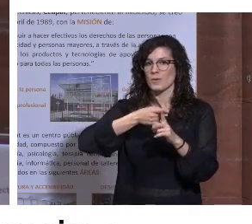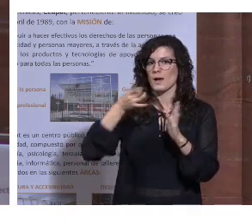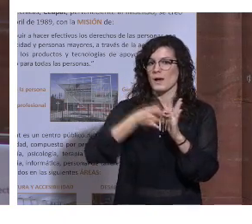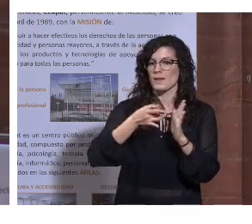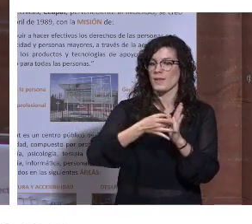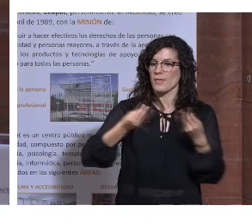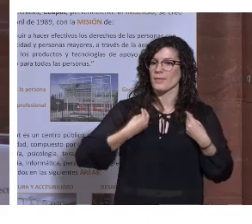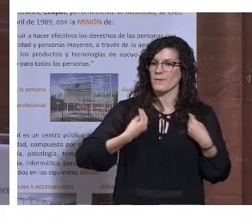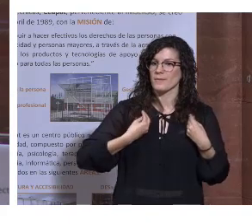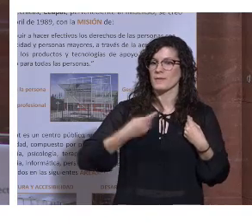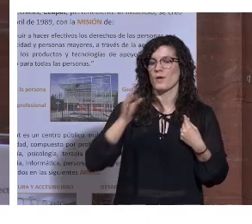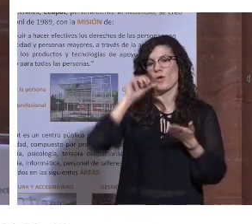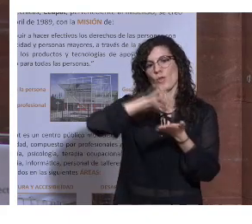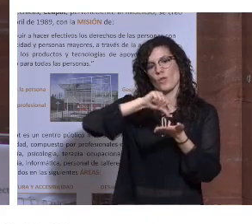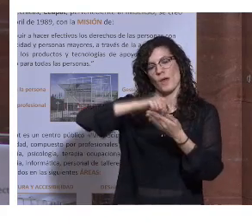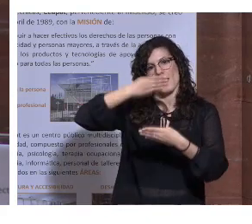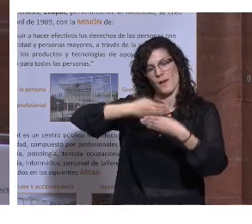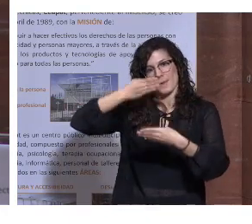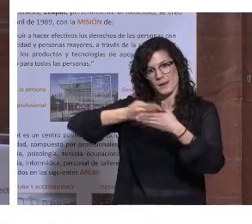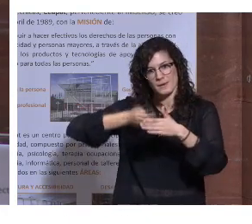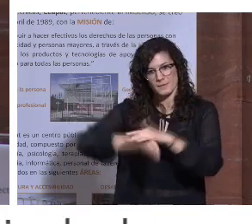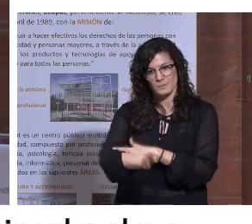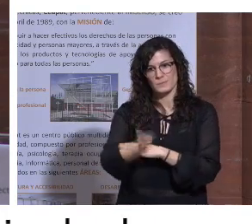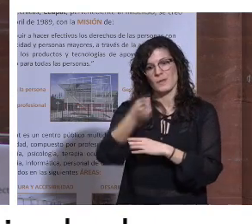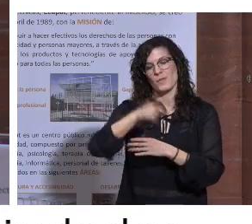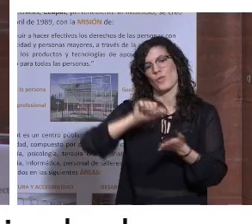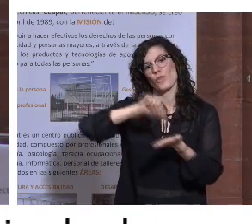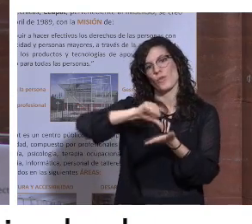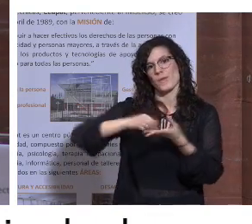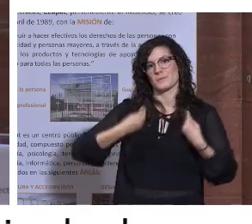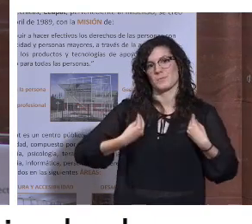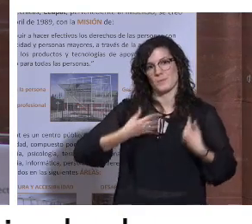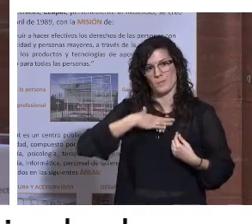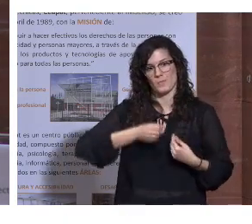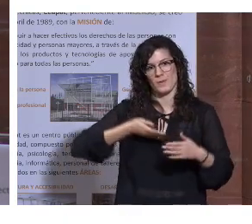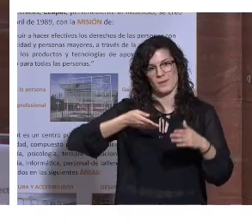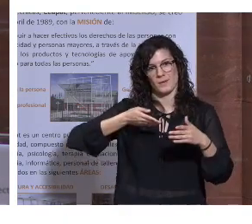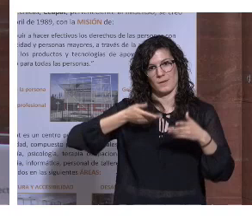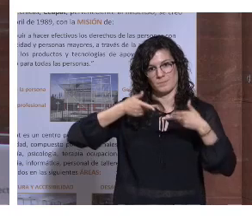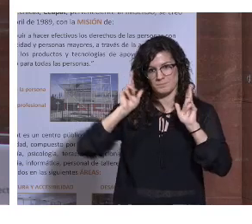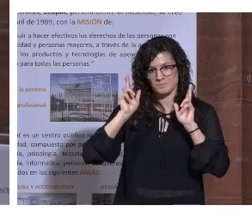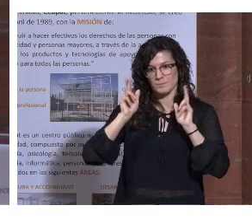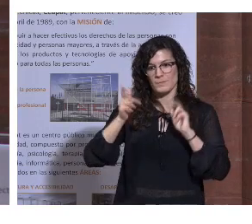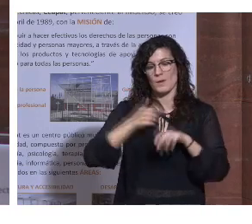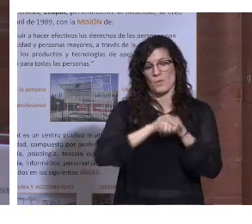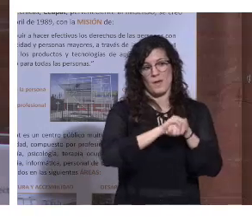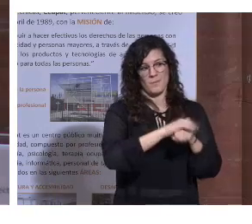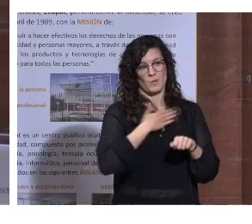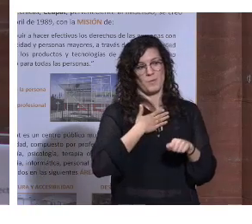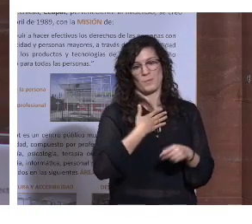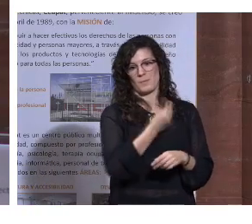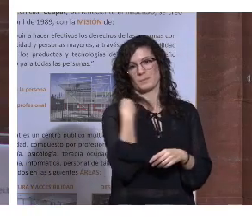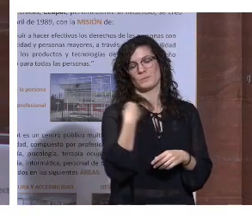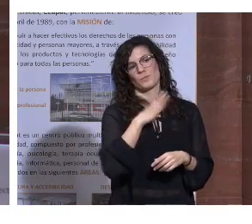de vida, de ciudades vivibles, de ciudades habitables. El otro día unos amigos me pidieron que les ayudara, y lo estoy ayudando, y con esto termino,